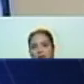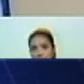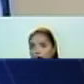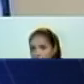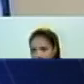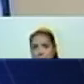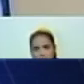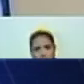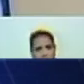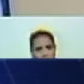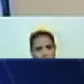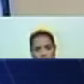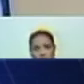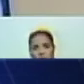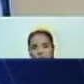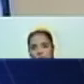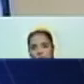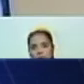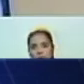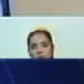haciendo de manera inmediata.